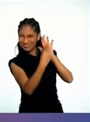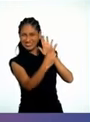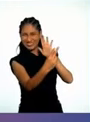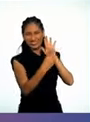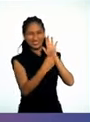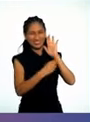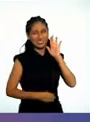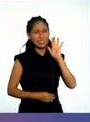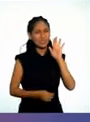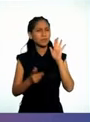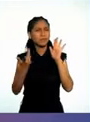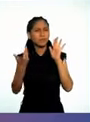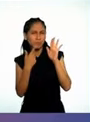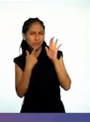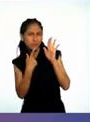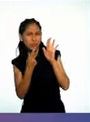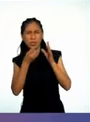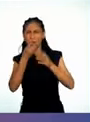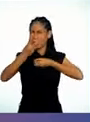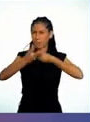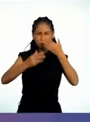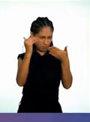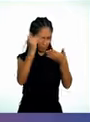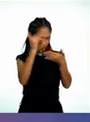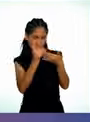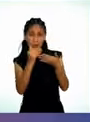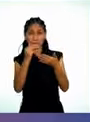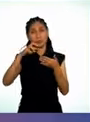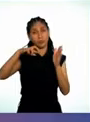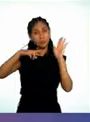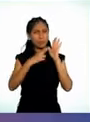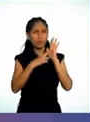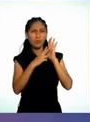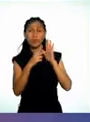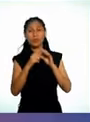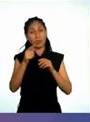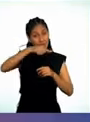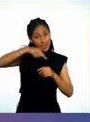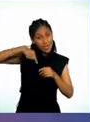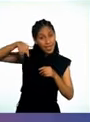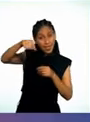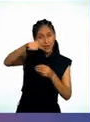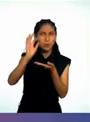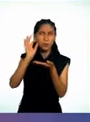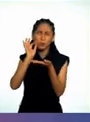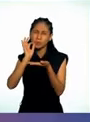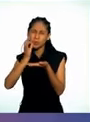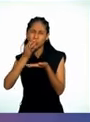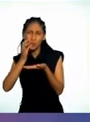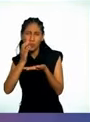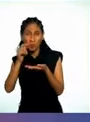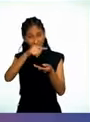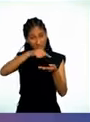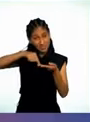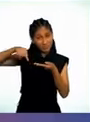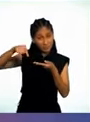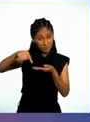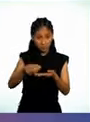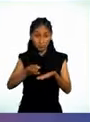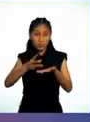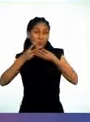el spray productos de jackson delicious veía al show textil